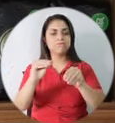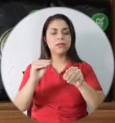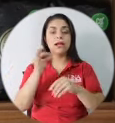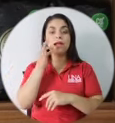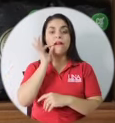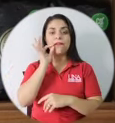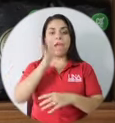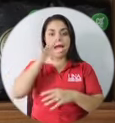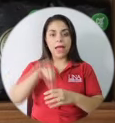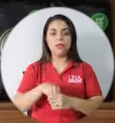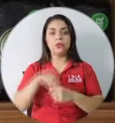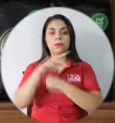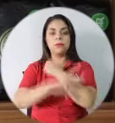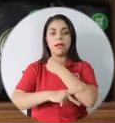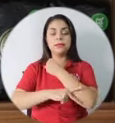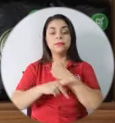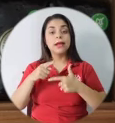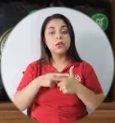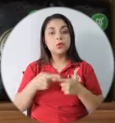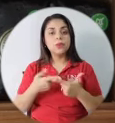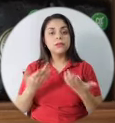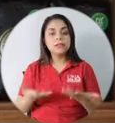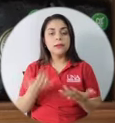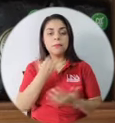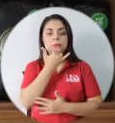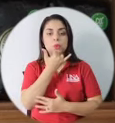a nivel interno. Y entonces quedó la